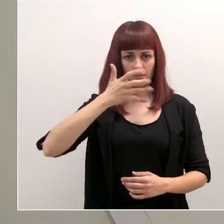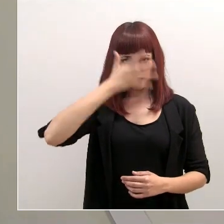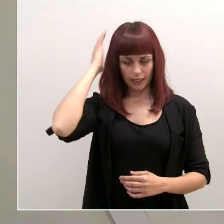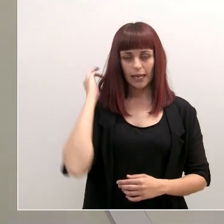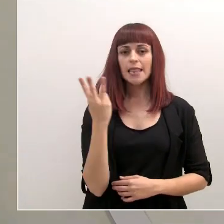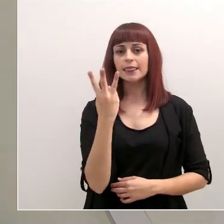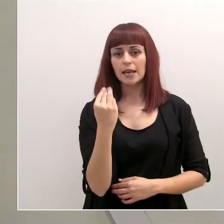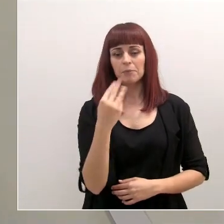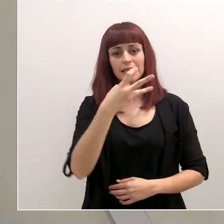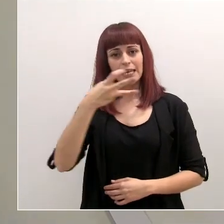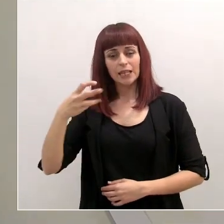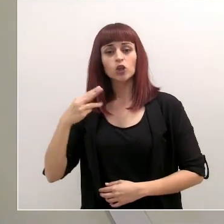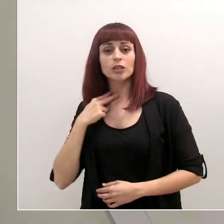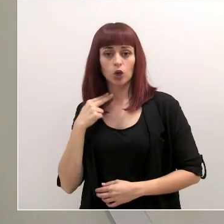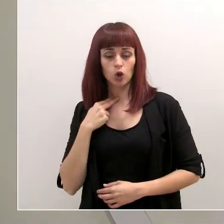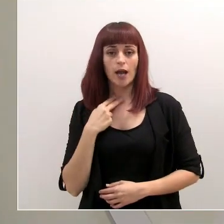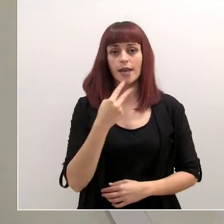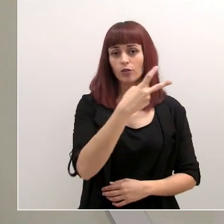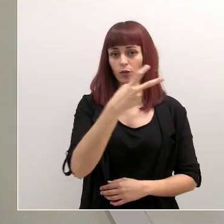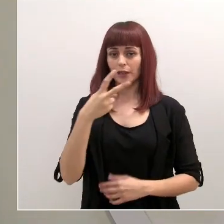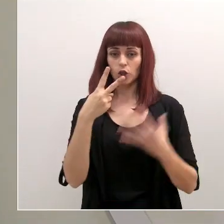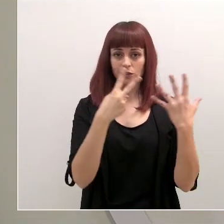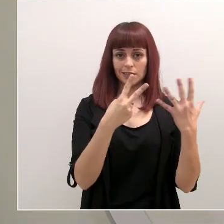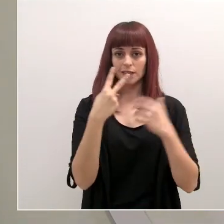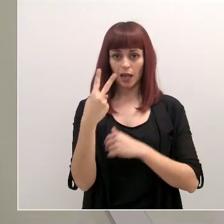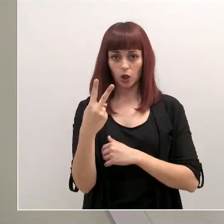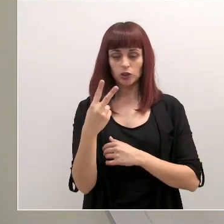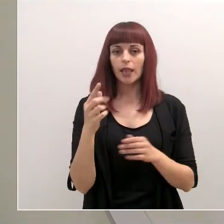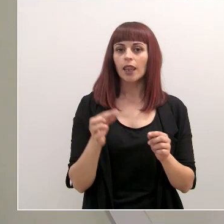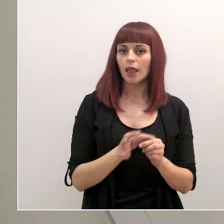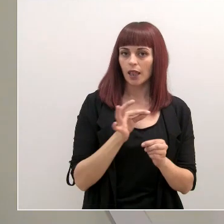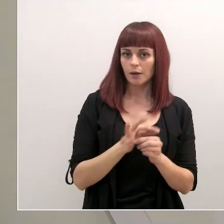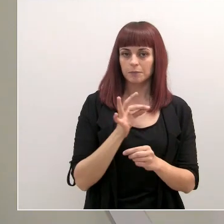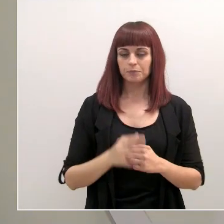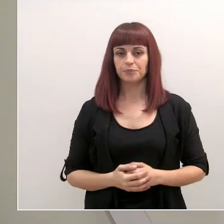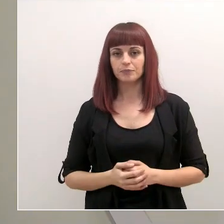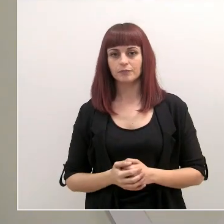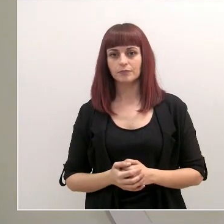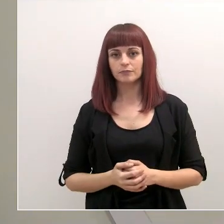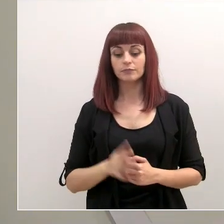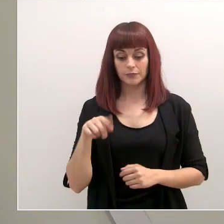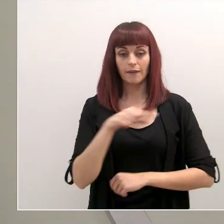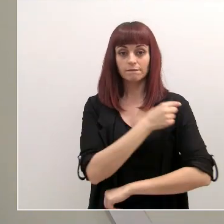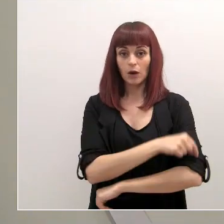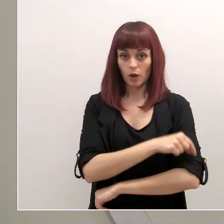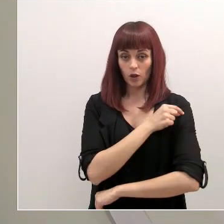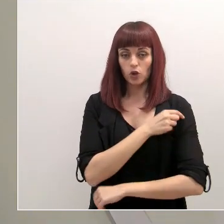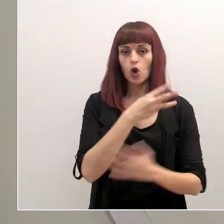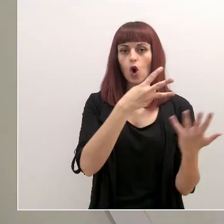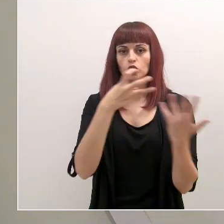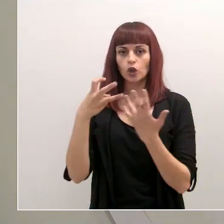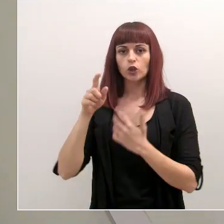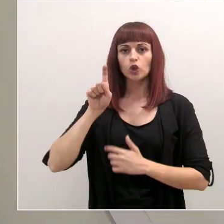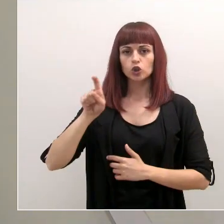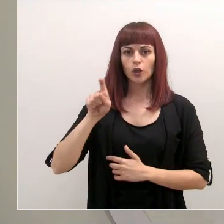a 3.300 en Lorca y a 272 en Cieza. También concluyó la vacunación de 800